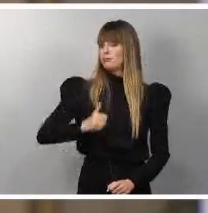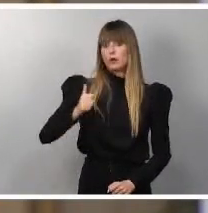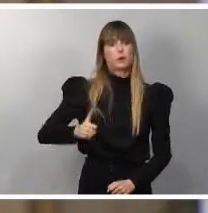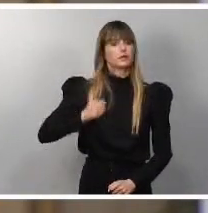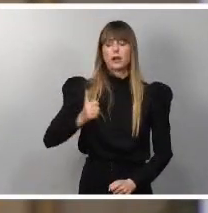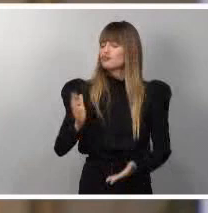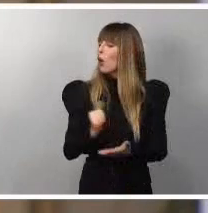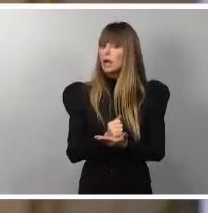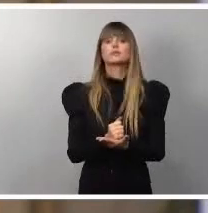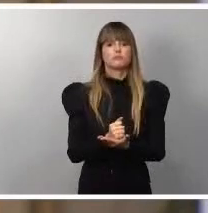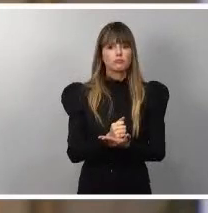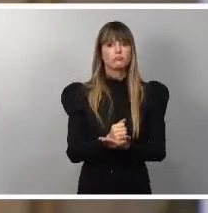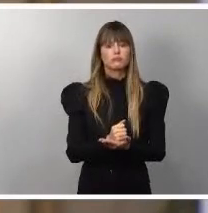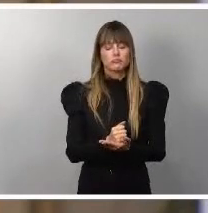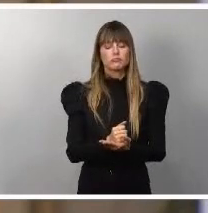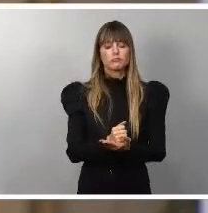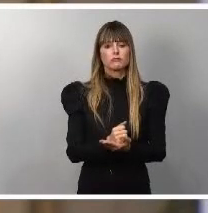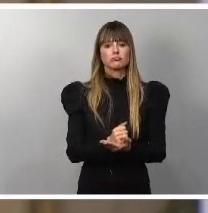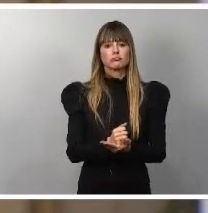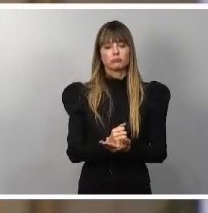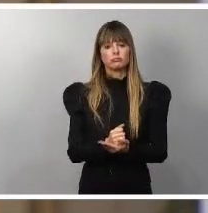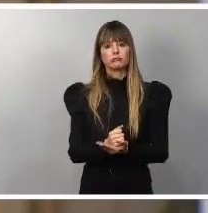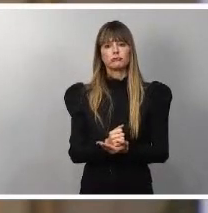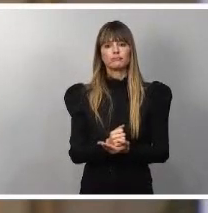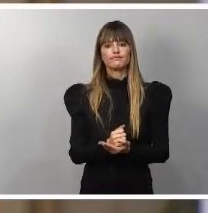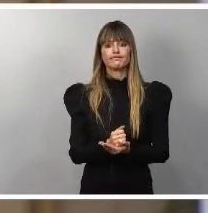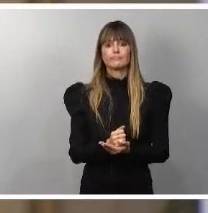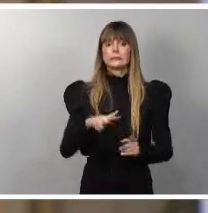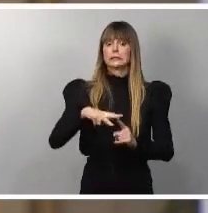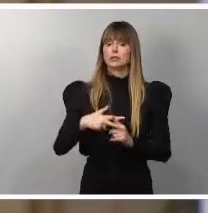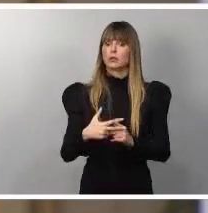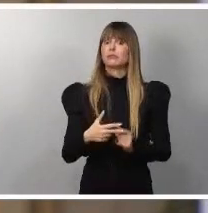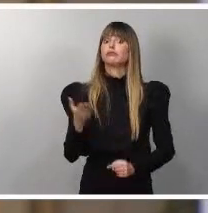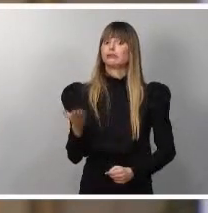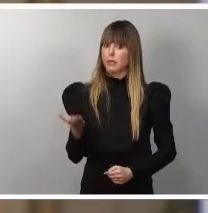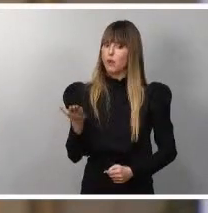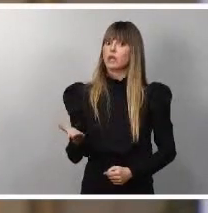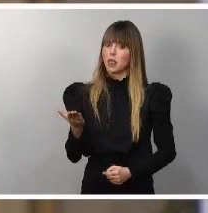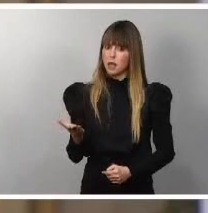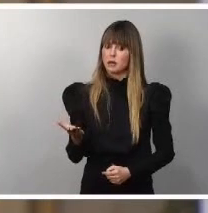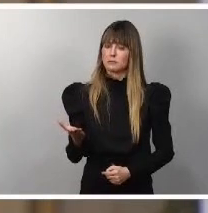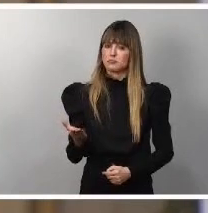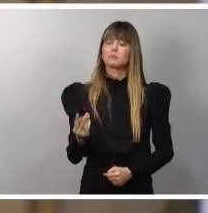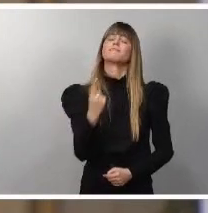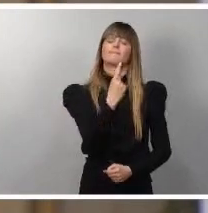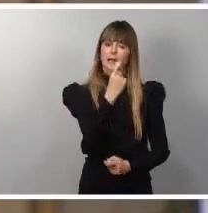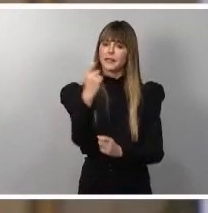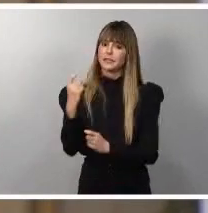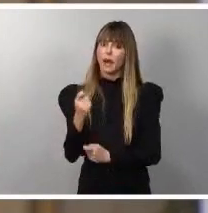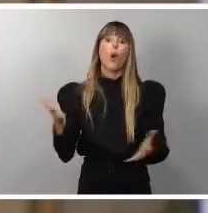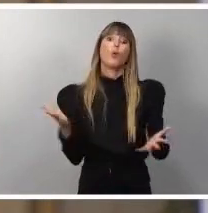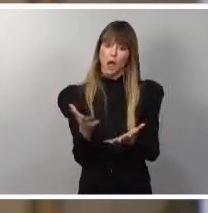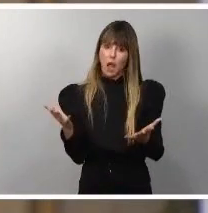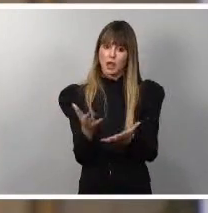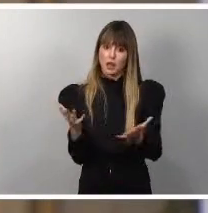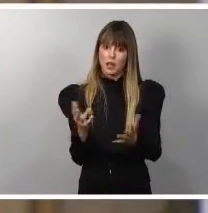oportunidad para trasladar la gravedad de la situación, la necesidad, cuando no urgencia, de renovar